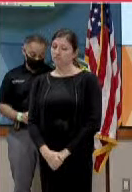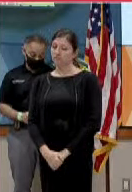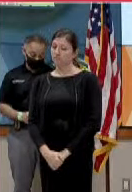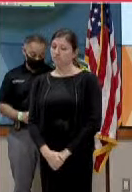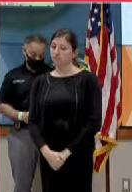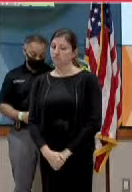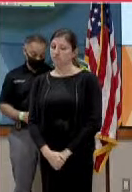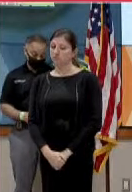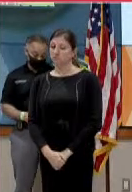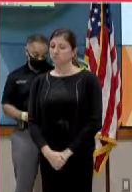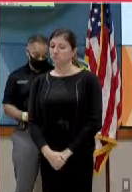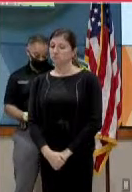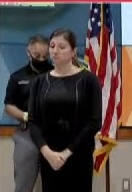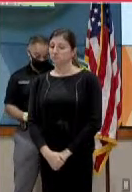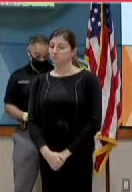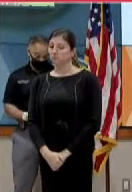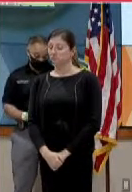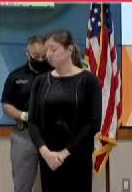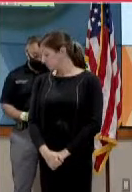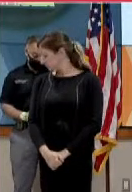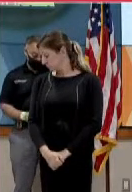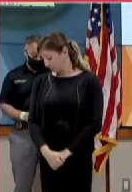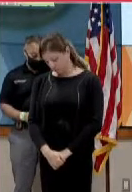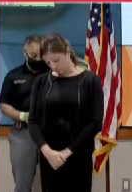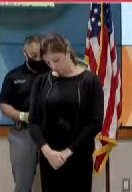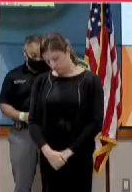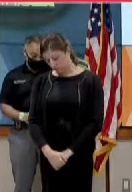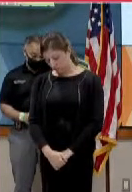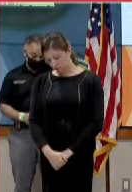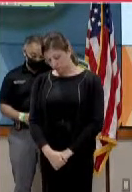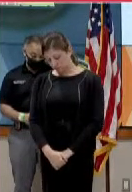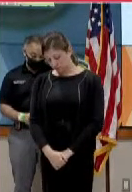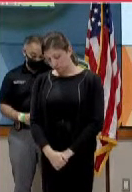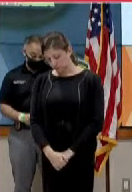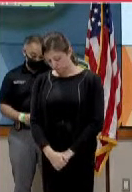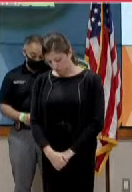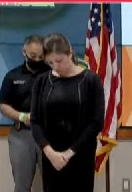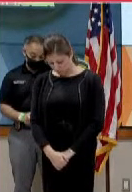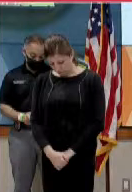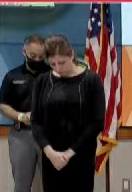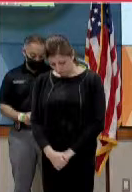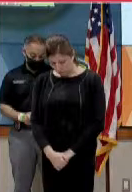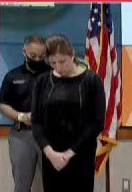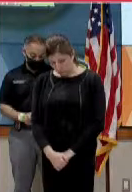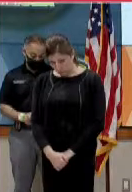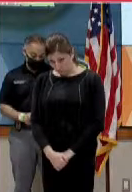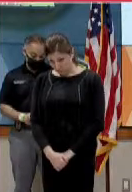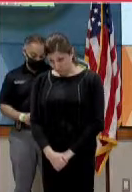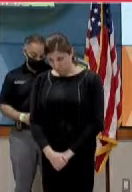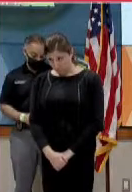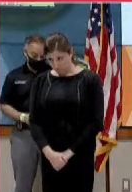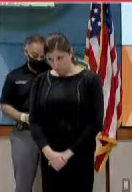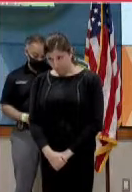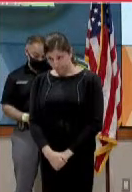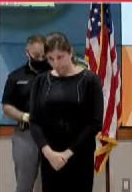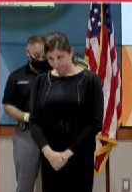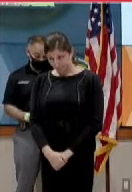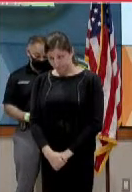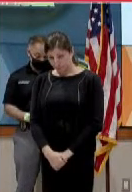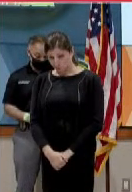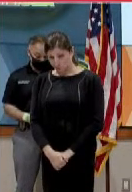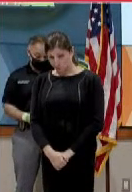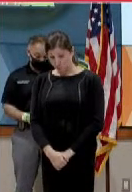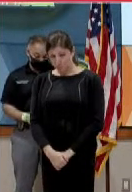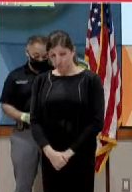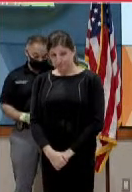horas. Está listo para ser activado. Pero realmente eso es el último recurso. Cuando ya se estén viendo los hospitales